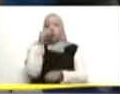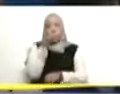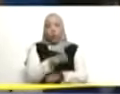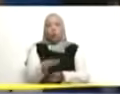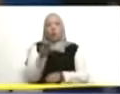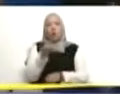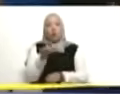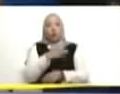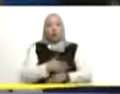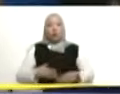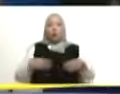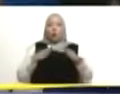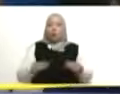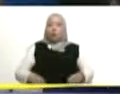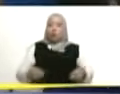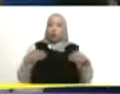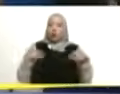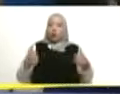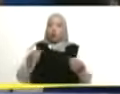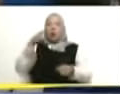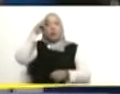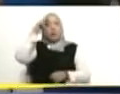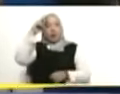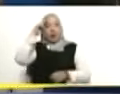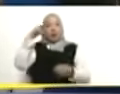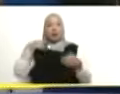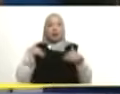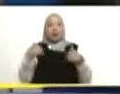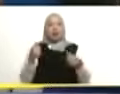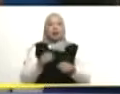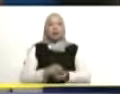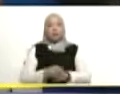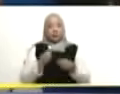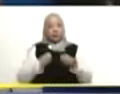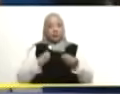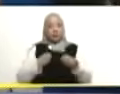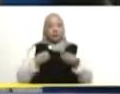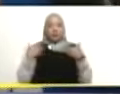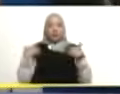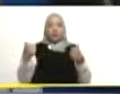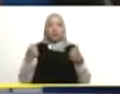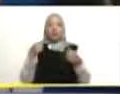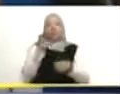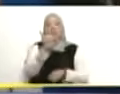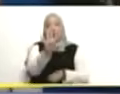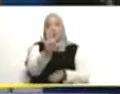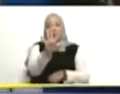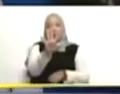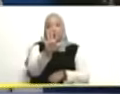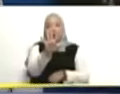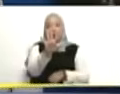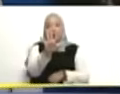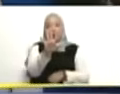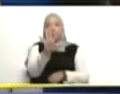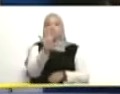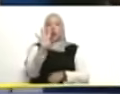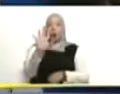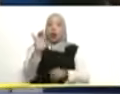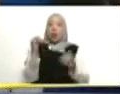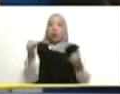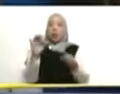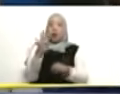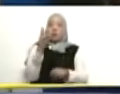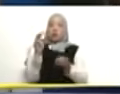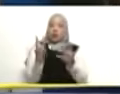Cuerpo sano, mente sana, vida sana. Y el quinto vértice, ya vamos por el quinto de los